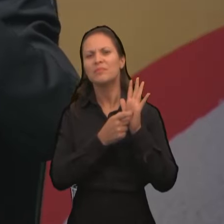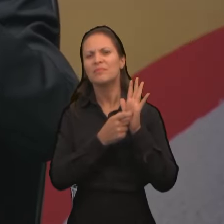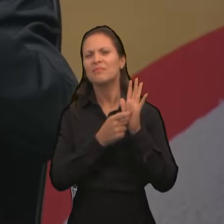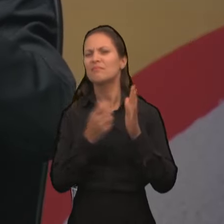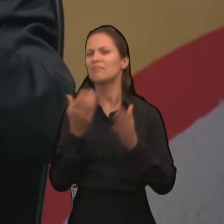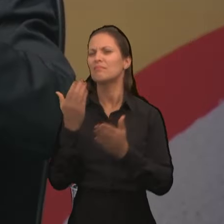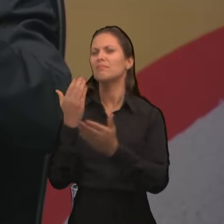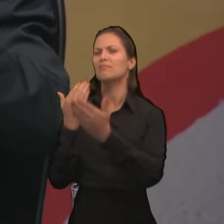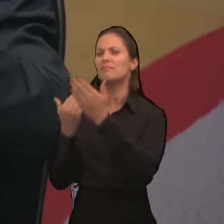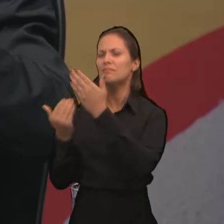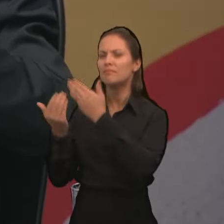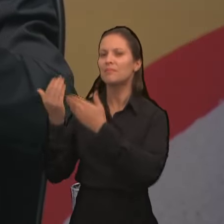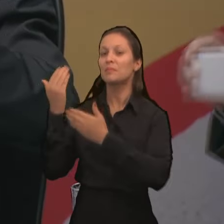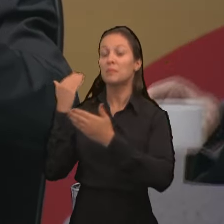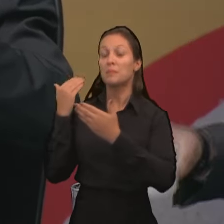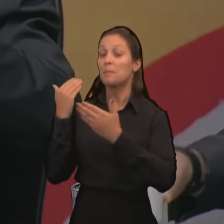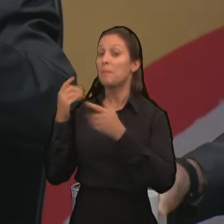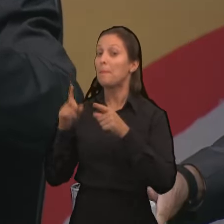inteligencia artificial ya